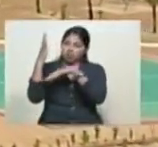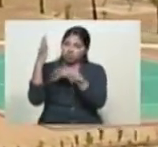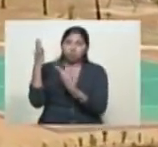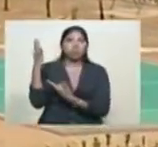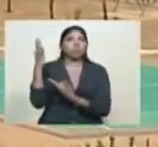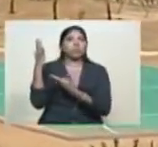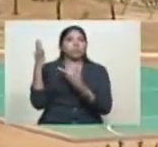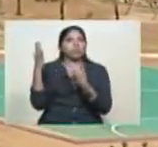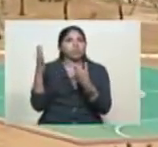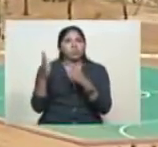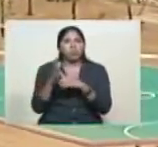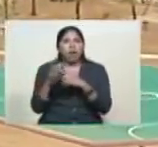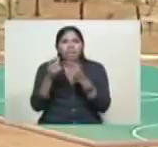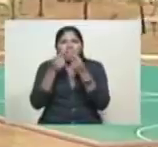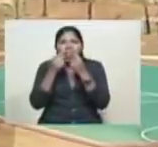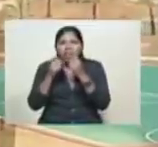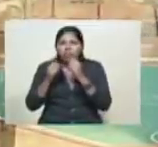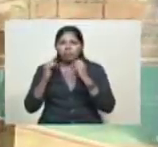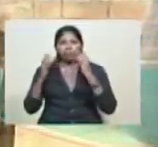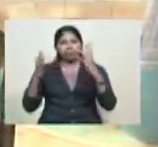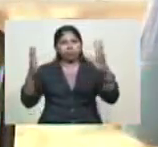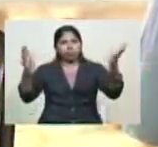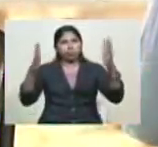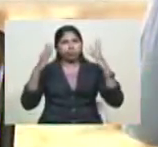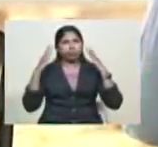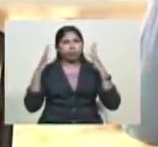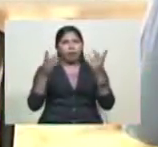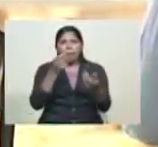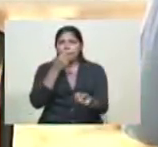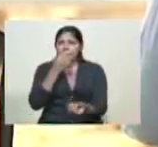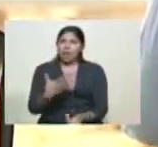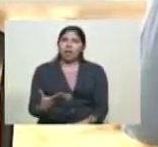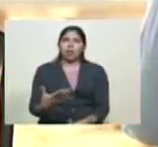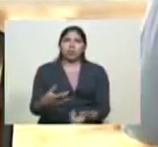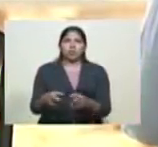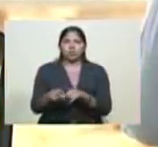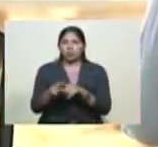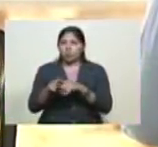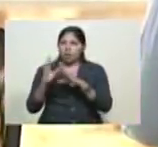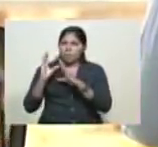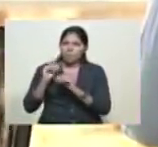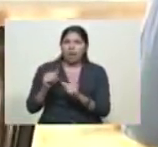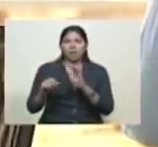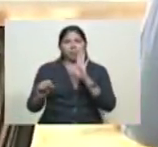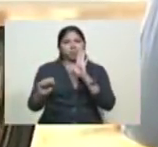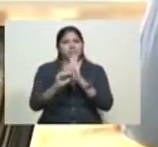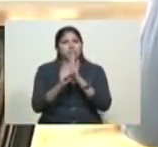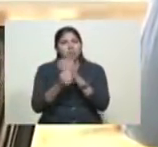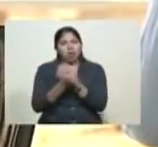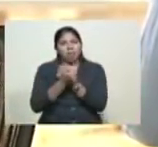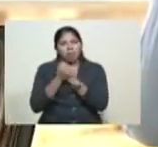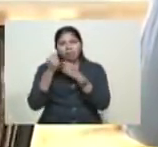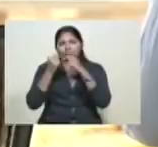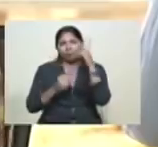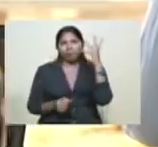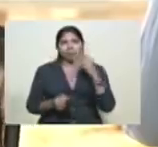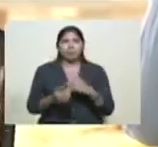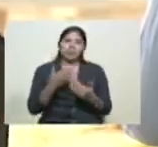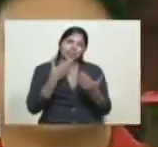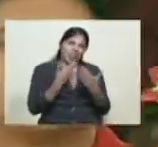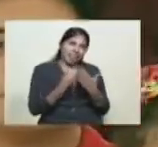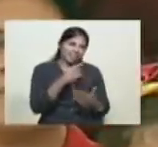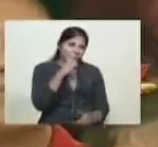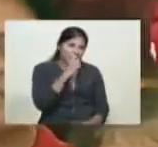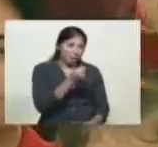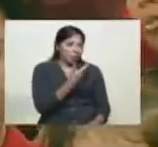un verde para la esperanza, un verde para la paz. Felicitaciones a todos ustedes y, bueno, gracias al presidente Nicolás